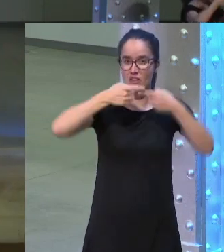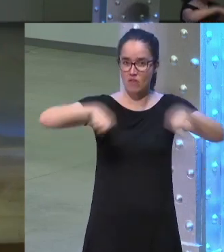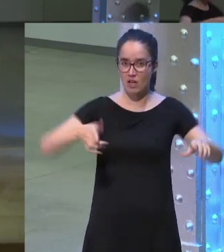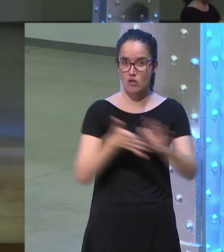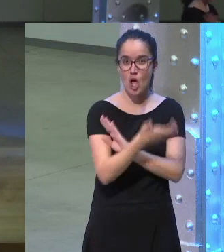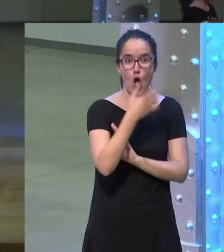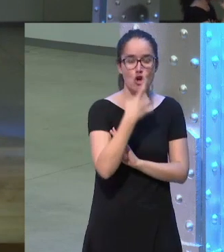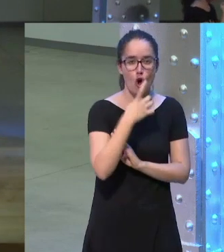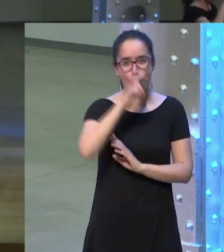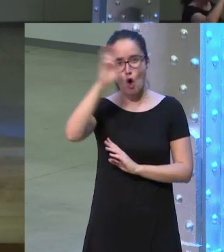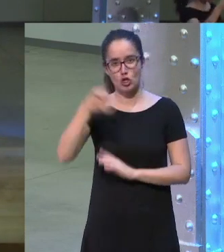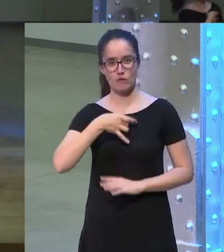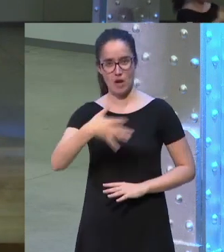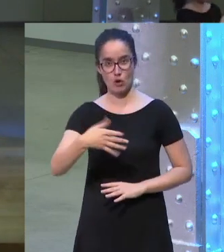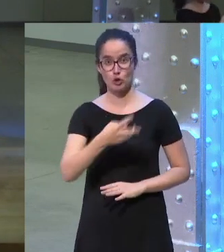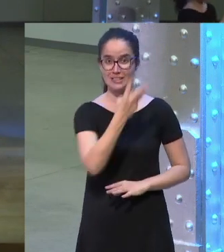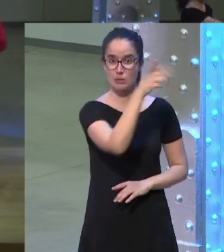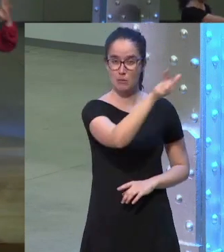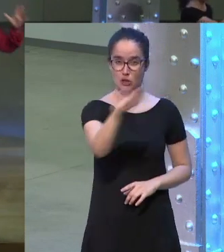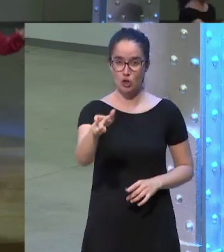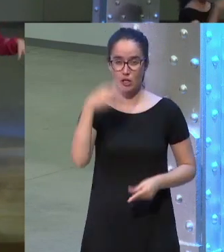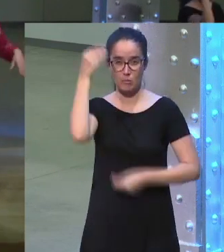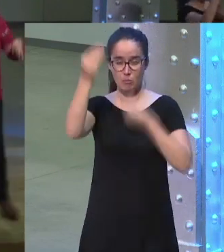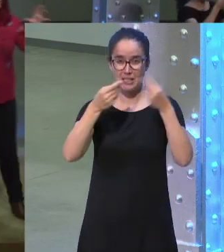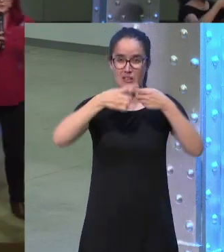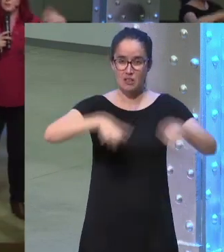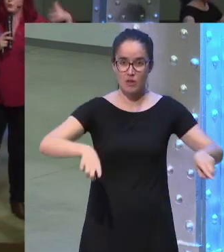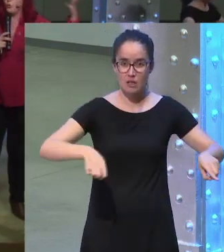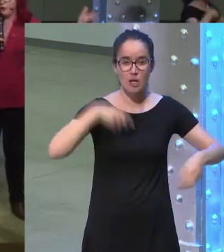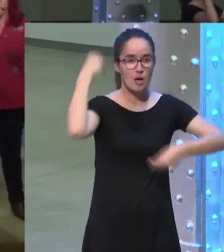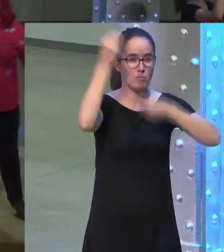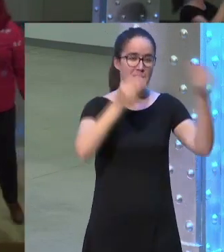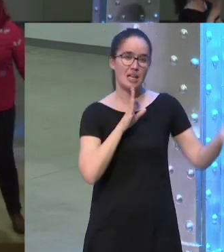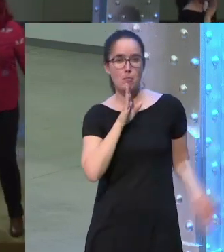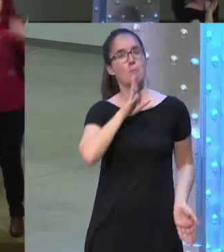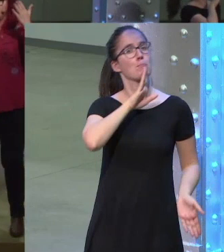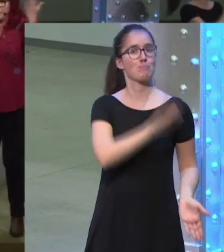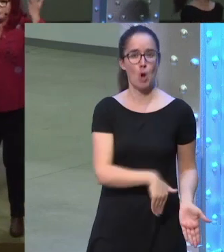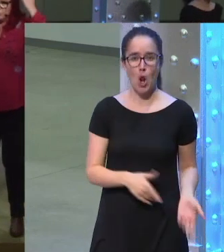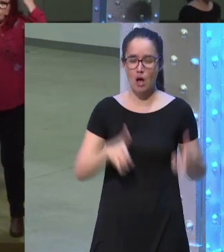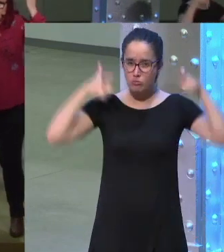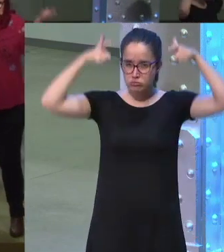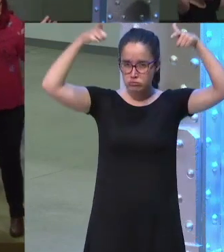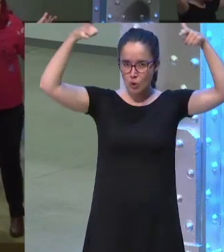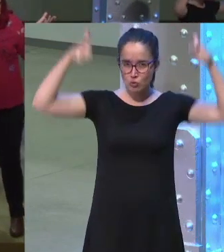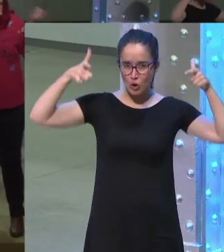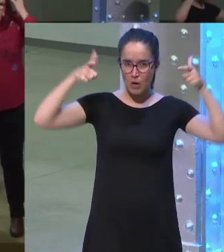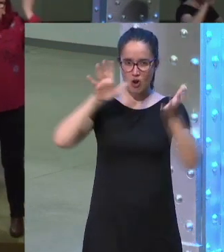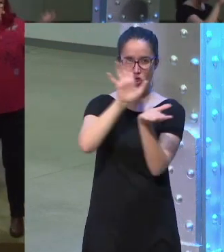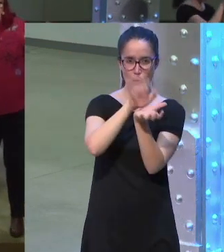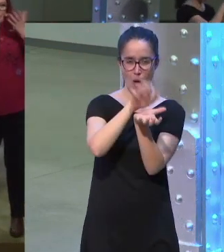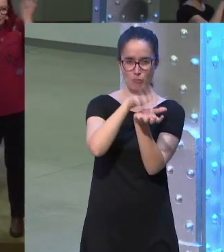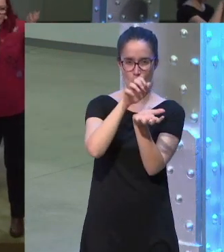en rojo y los otros en blanco. Hay 3 que piensan, yo a los chicos siempre les cuento, que piensan que es muy guay ir con un sombrero con una hamburguesa